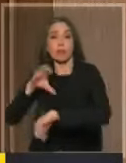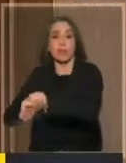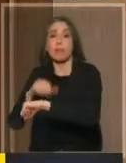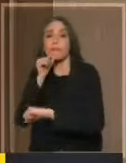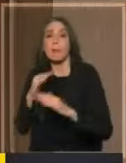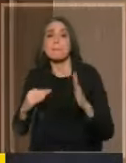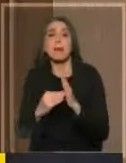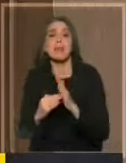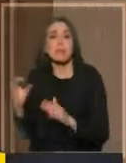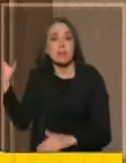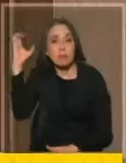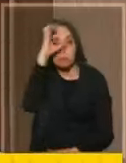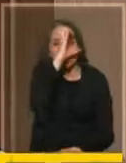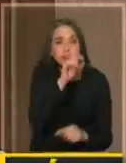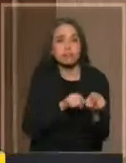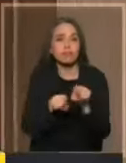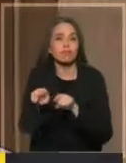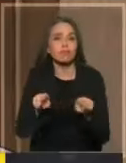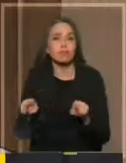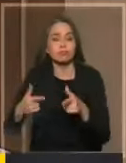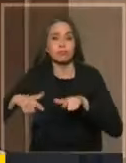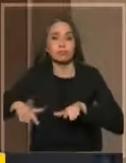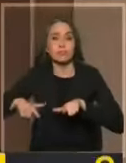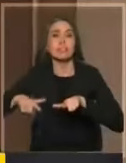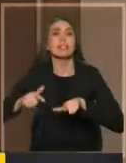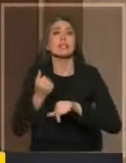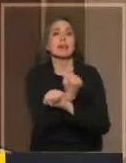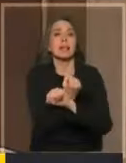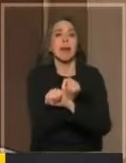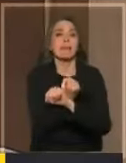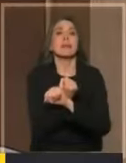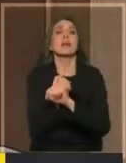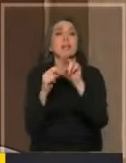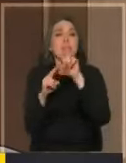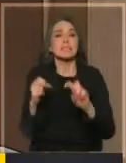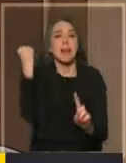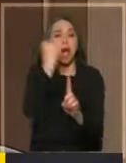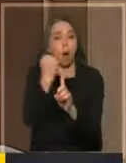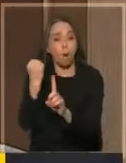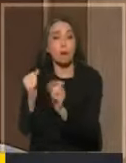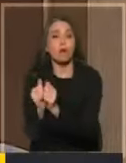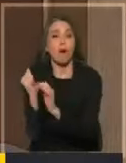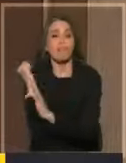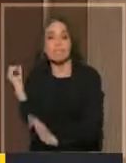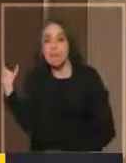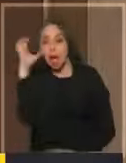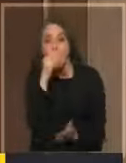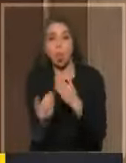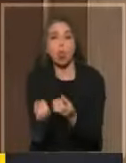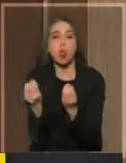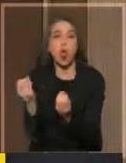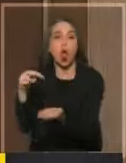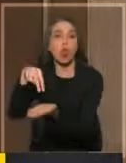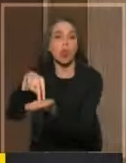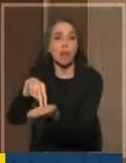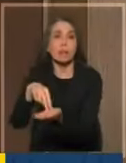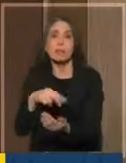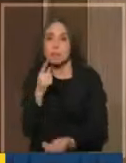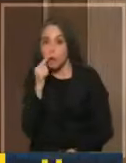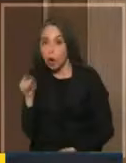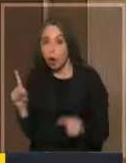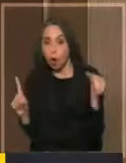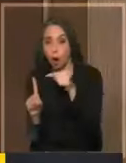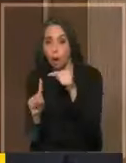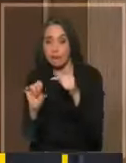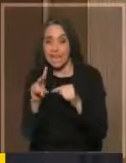supuesto, haciendo las diligencias por parte de la Brigada de Homicidios junto con la Fiscalía para efecto de poder dar con su paradero. ¿Esta otra persona, Elvis, está indicado como